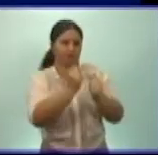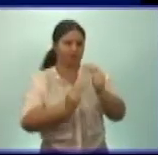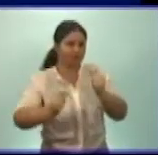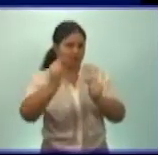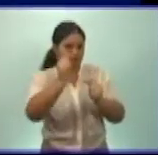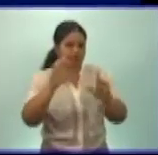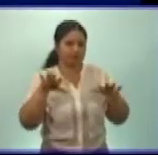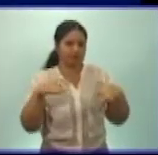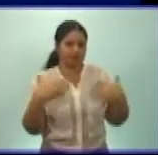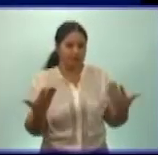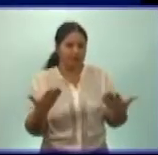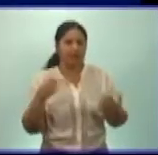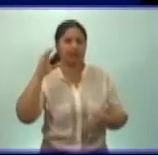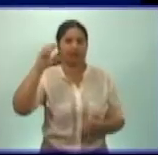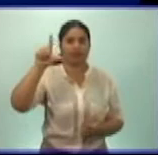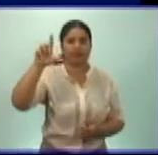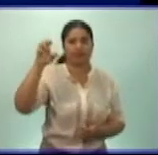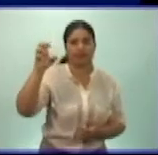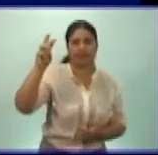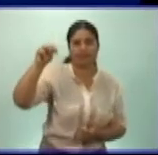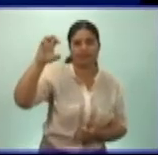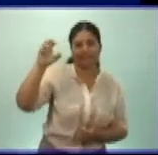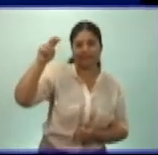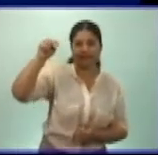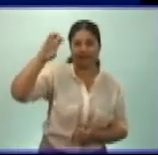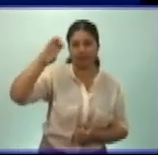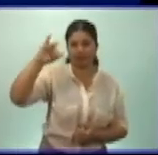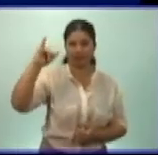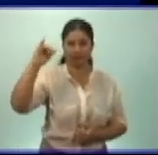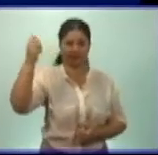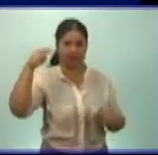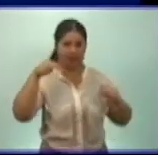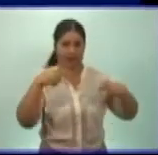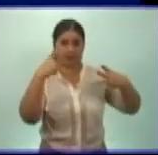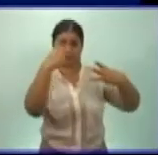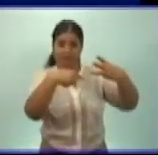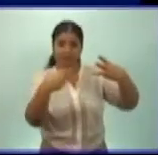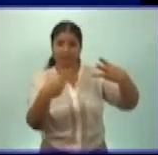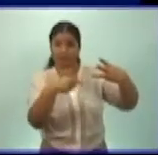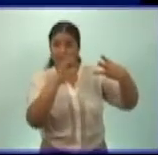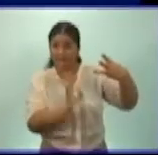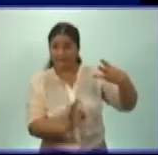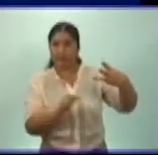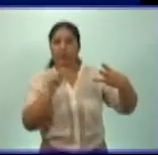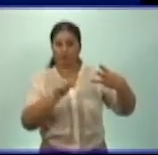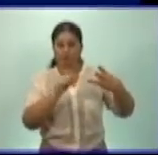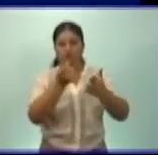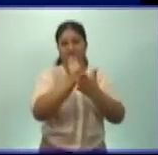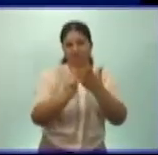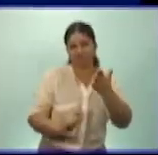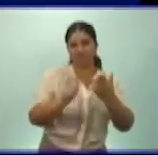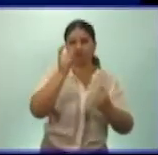clemencia. Otro de los autores importantes de esta etapa es